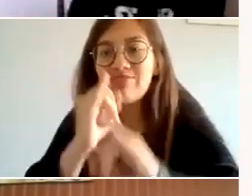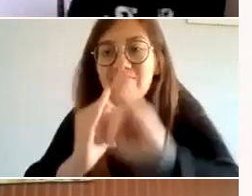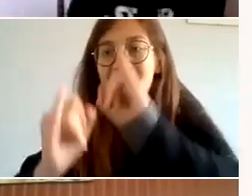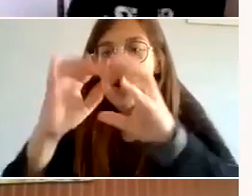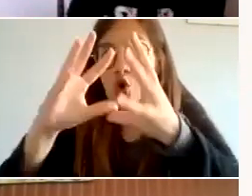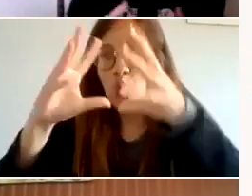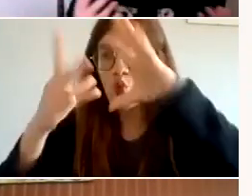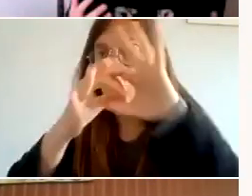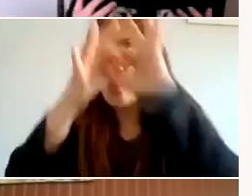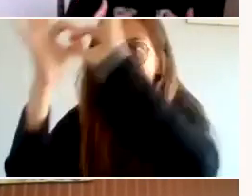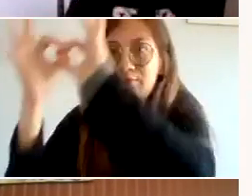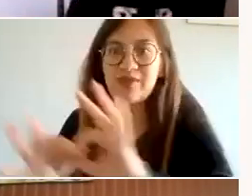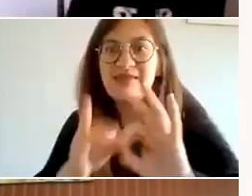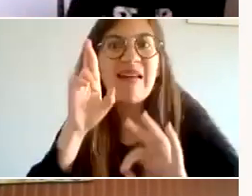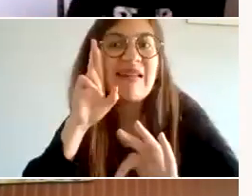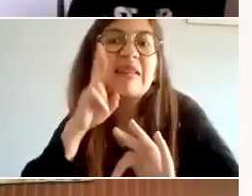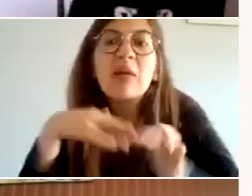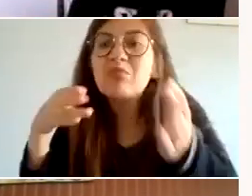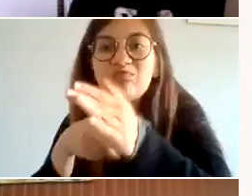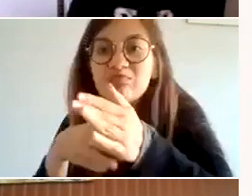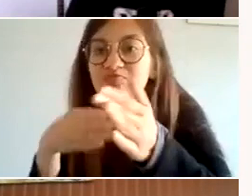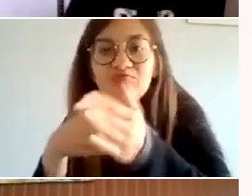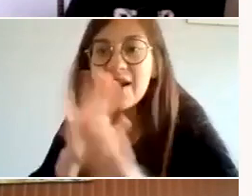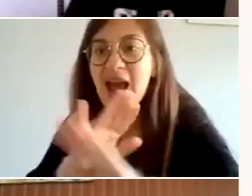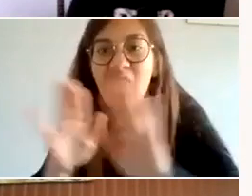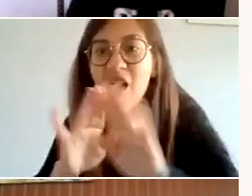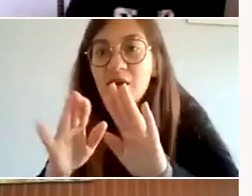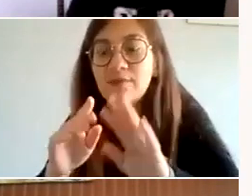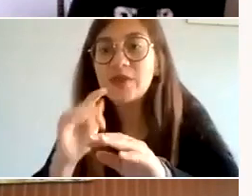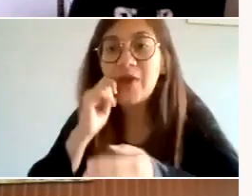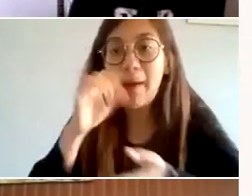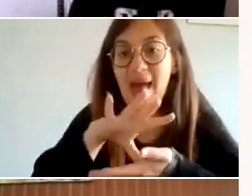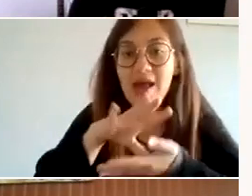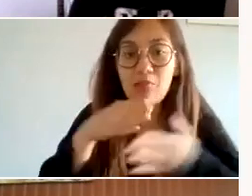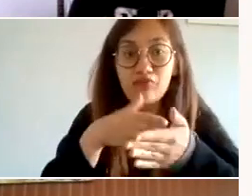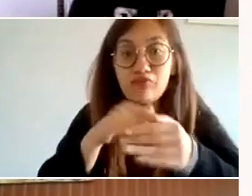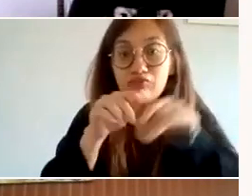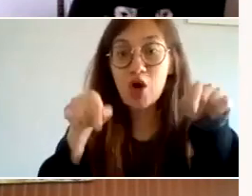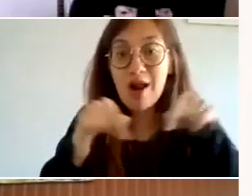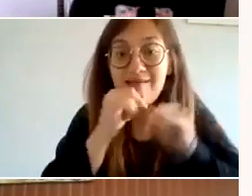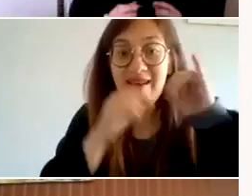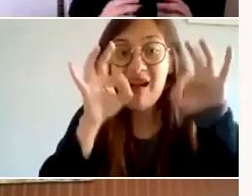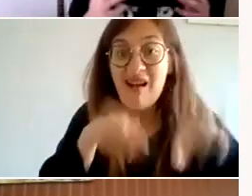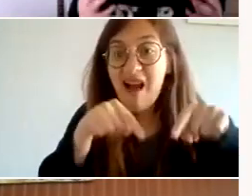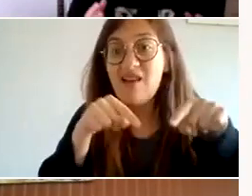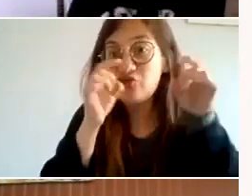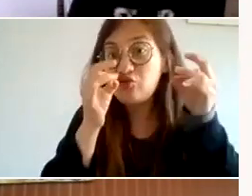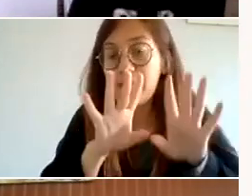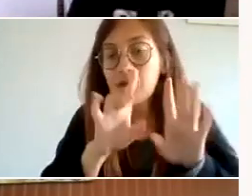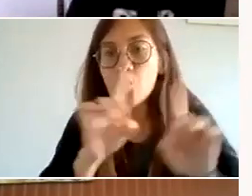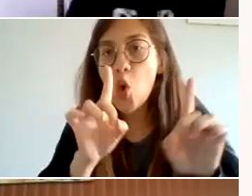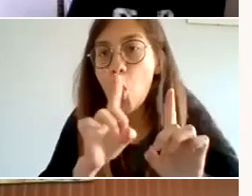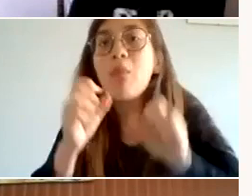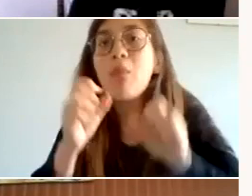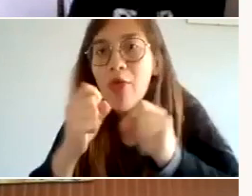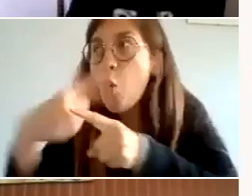fuese sin límite y sin barreras territoriales. Este era un gran desafío porque realmente el Internet en